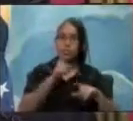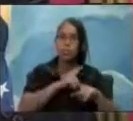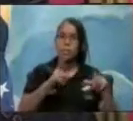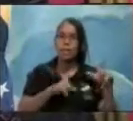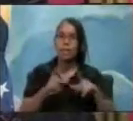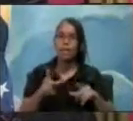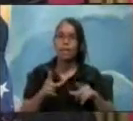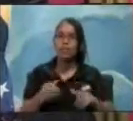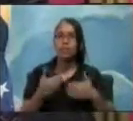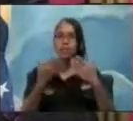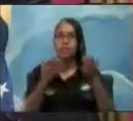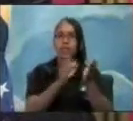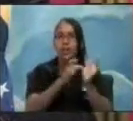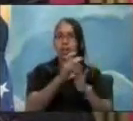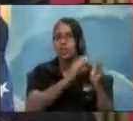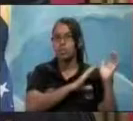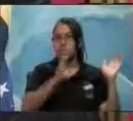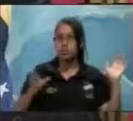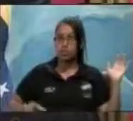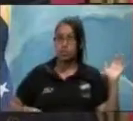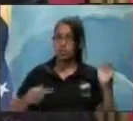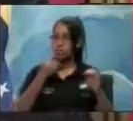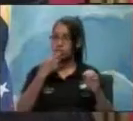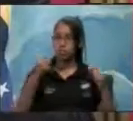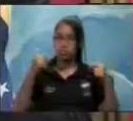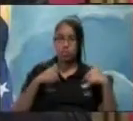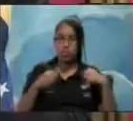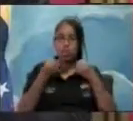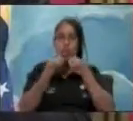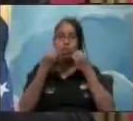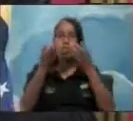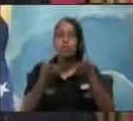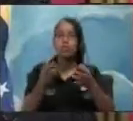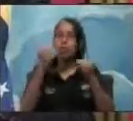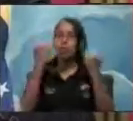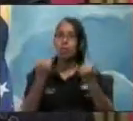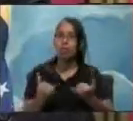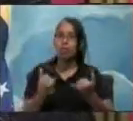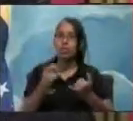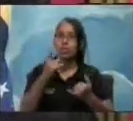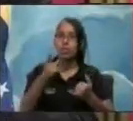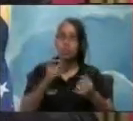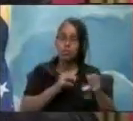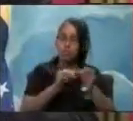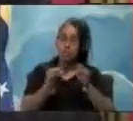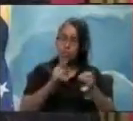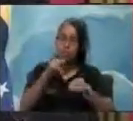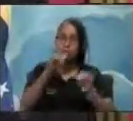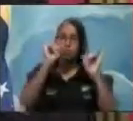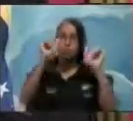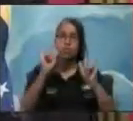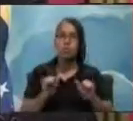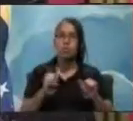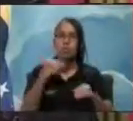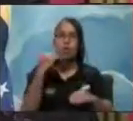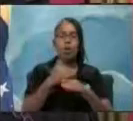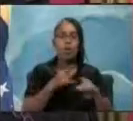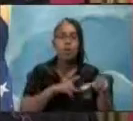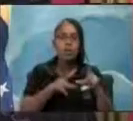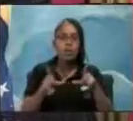había resuelto entregar a Jesucristo. Bueno, yo te aconsejo ahorita, amigo, resuélvase usted mismo. ¿Cómo se va a